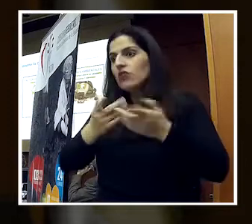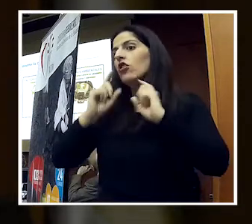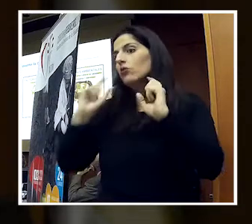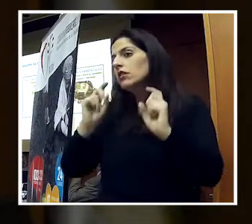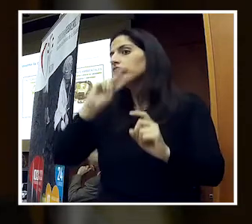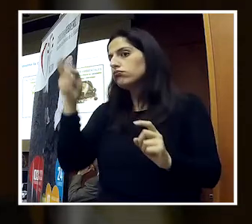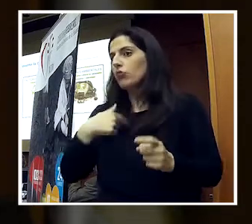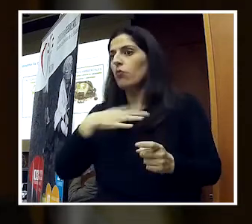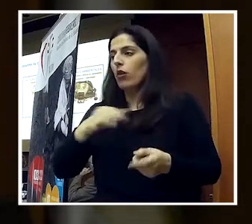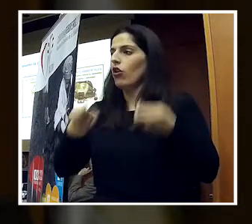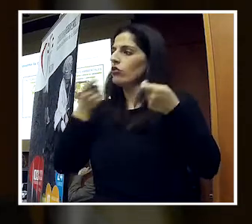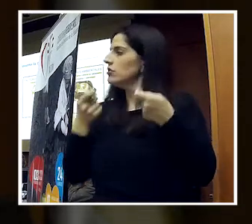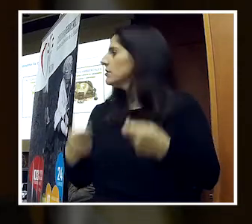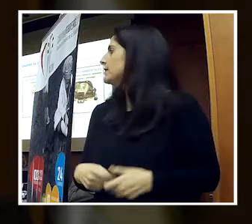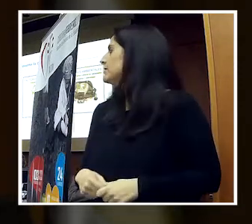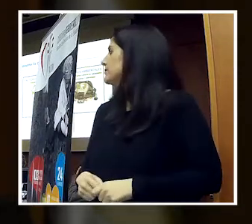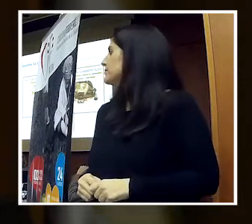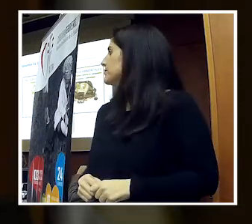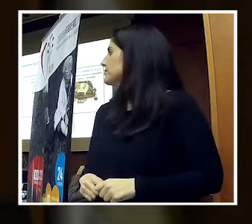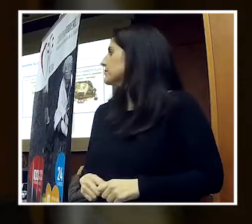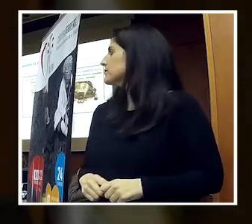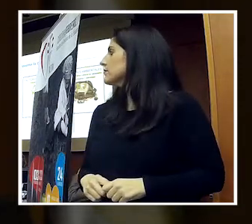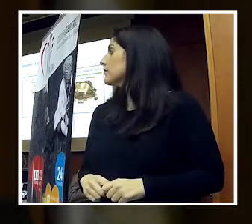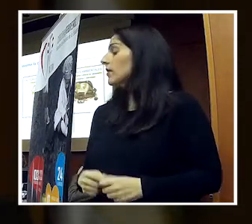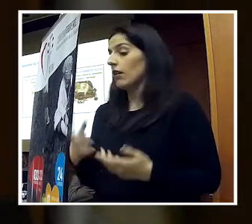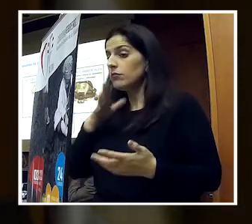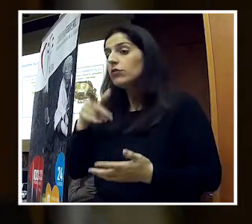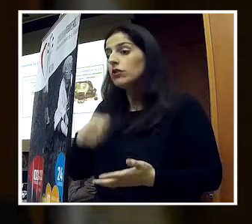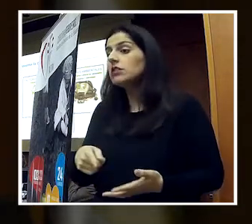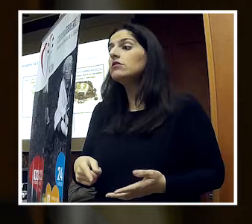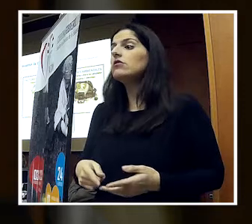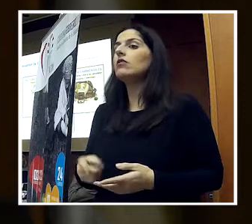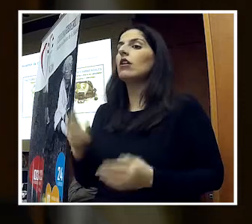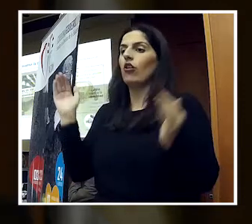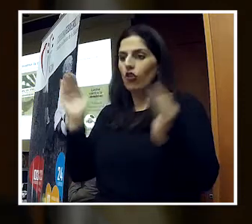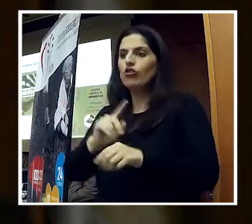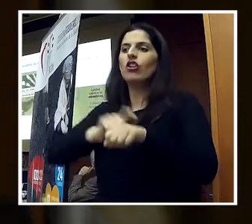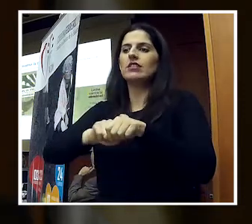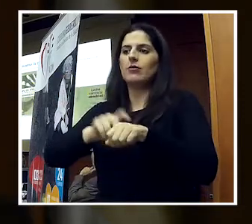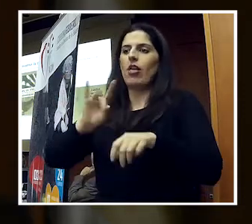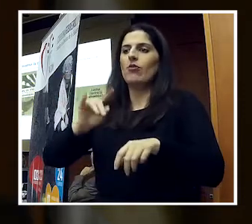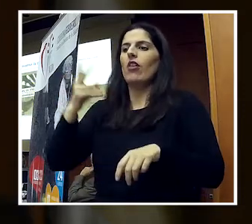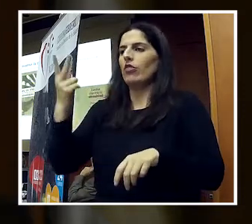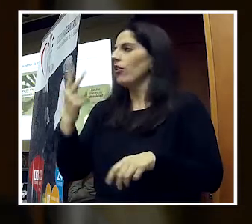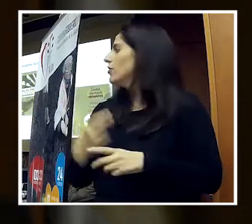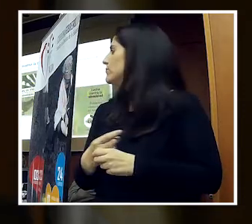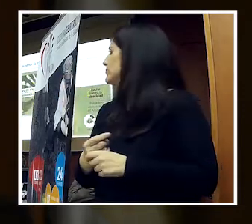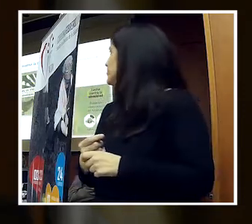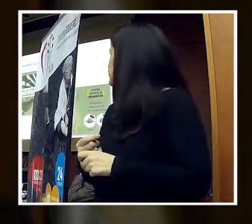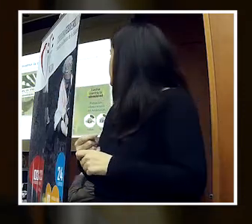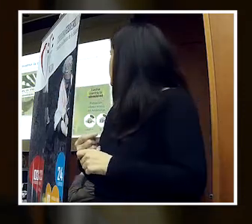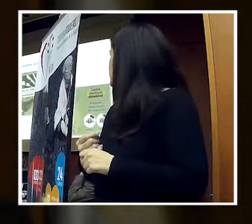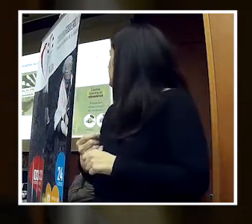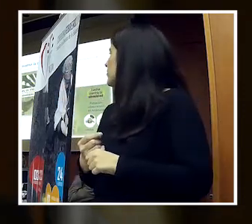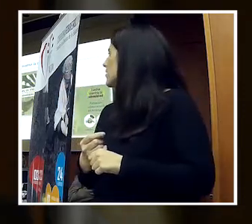podemos trabajar, ¿de acuerdo? Y así, evidentemente, reducir la diabetes tipo 2. Bien, estoy